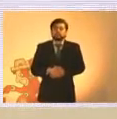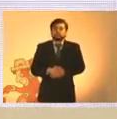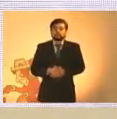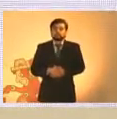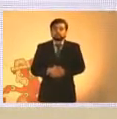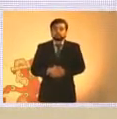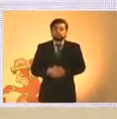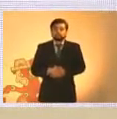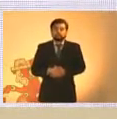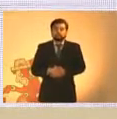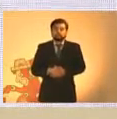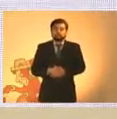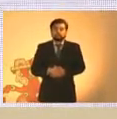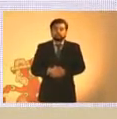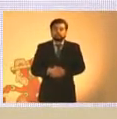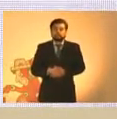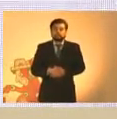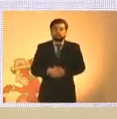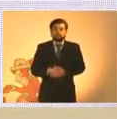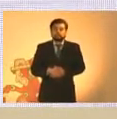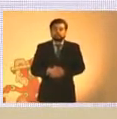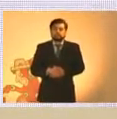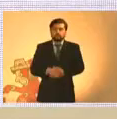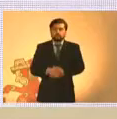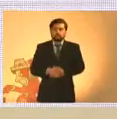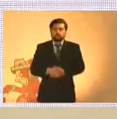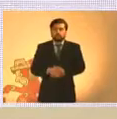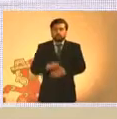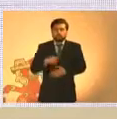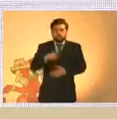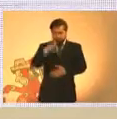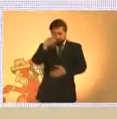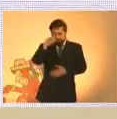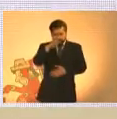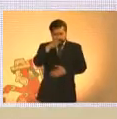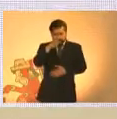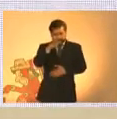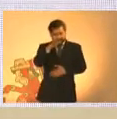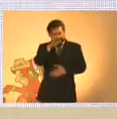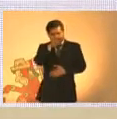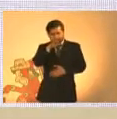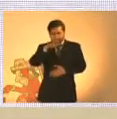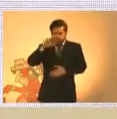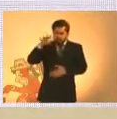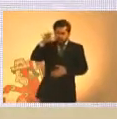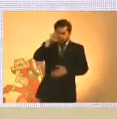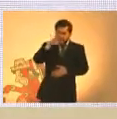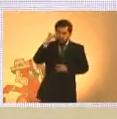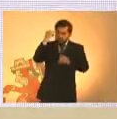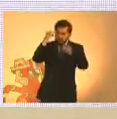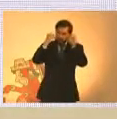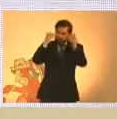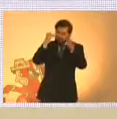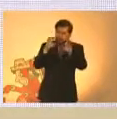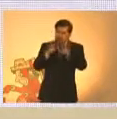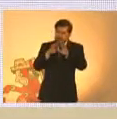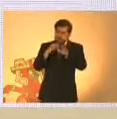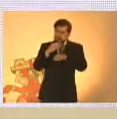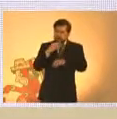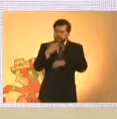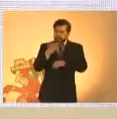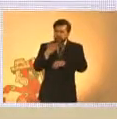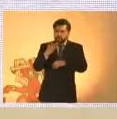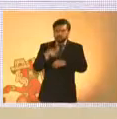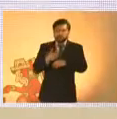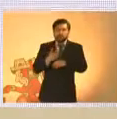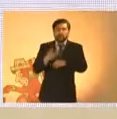para hacer un lienzo con todo yo considera importantísimo describir